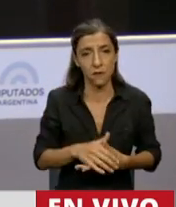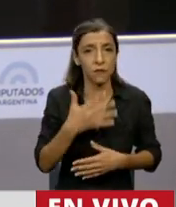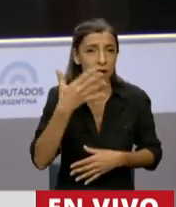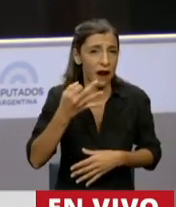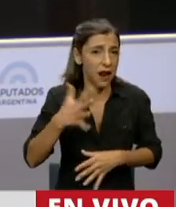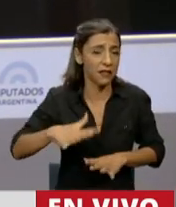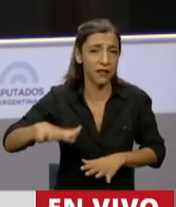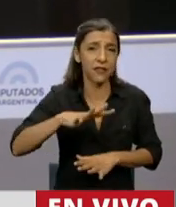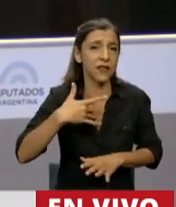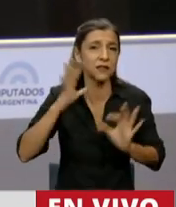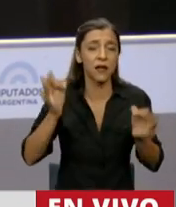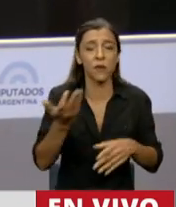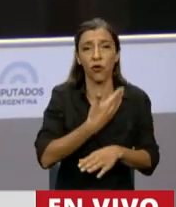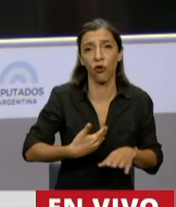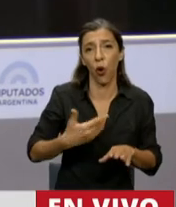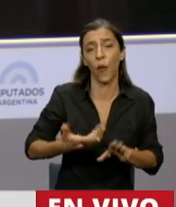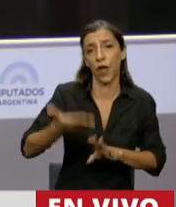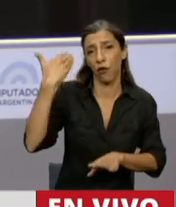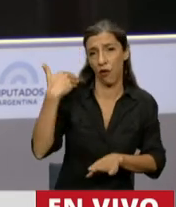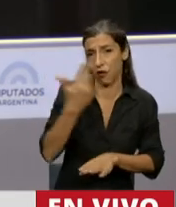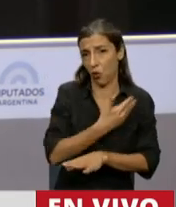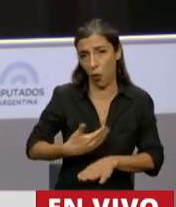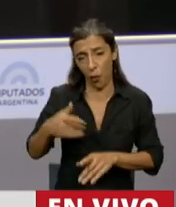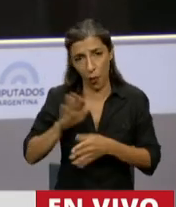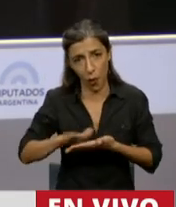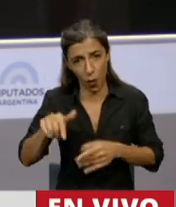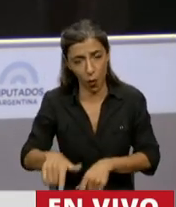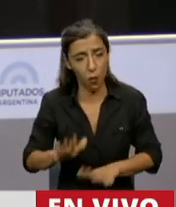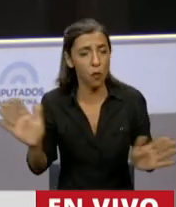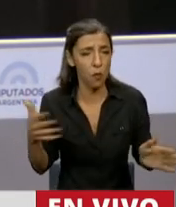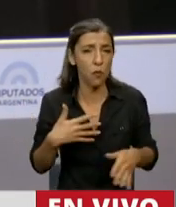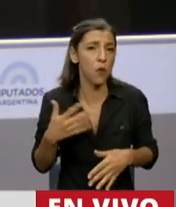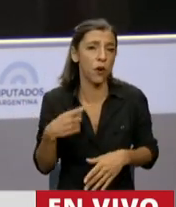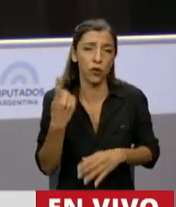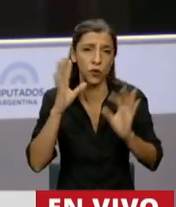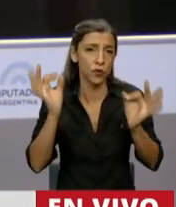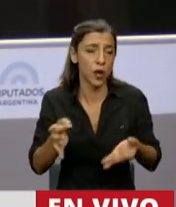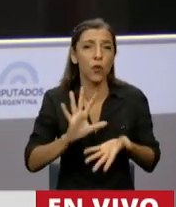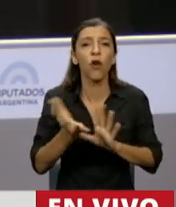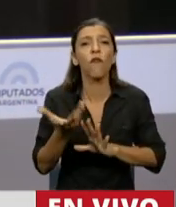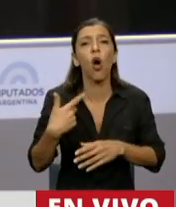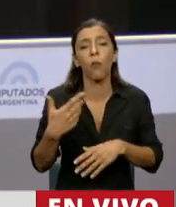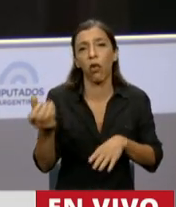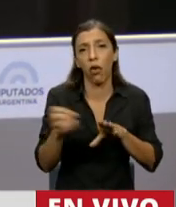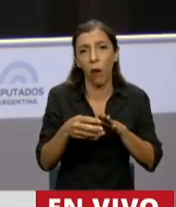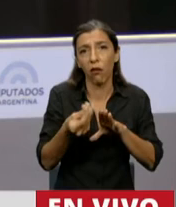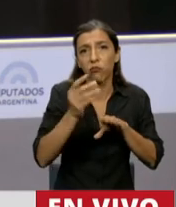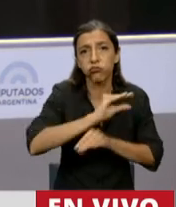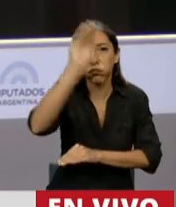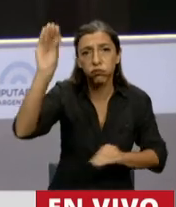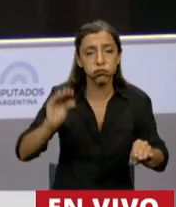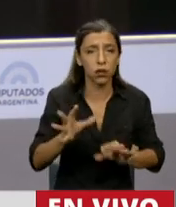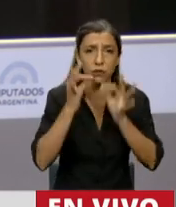porque tanto en el gobierno anterior como en el actual hay que decir que de los fondos discrecionales han sido